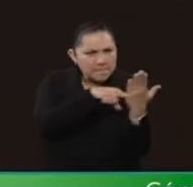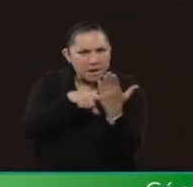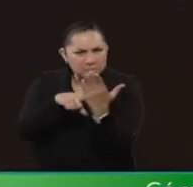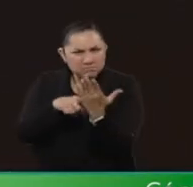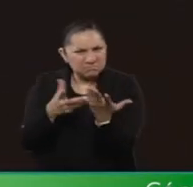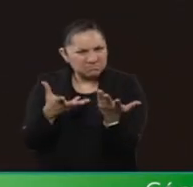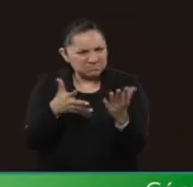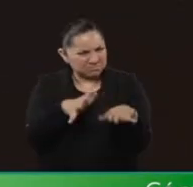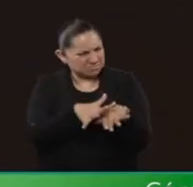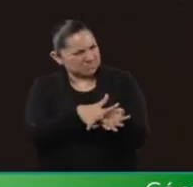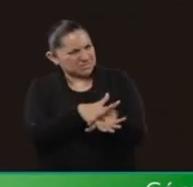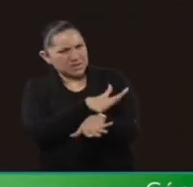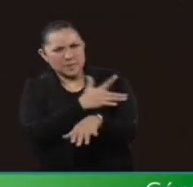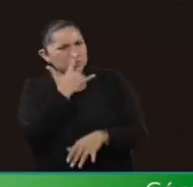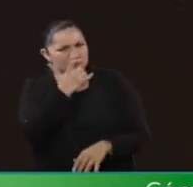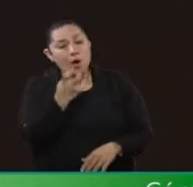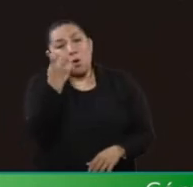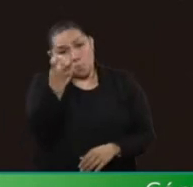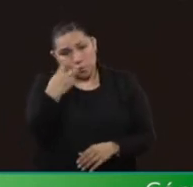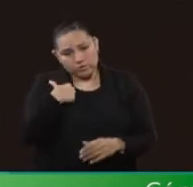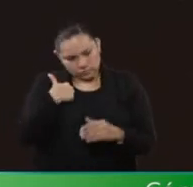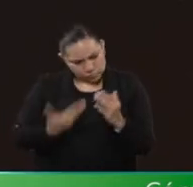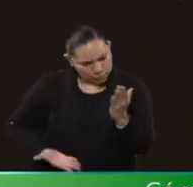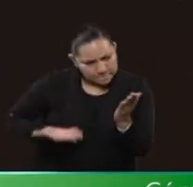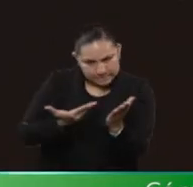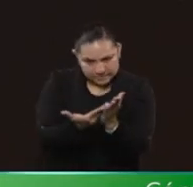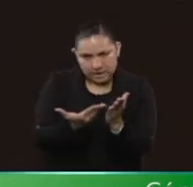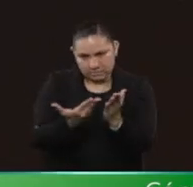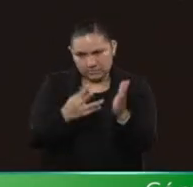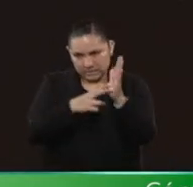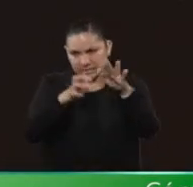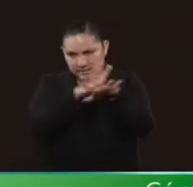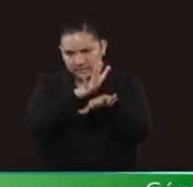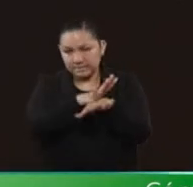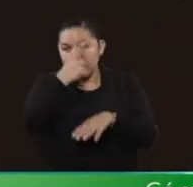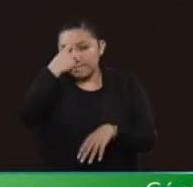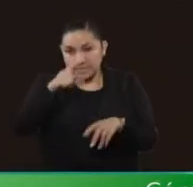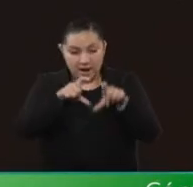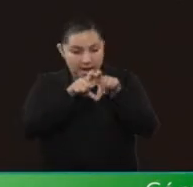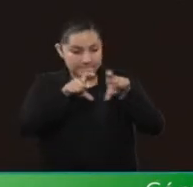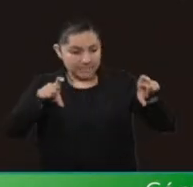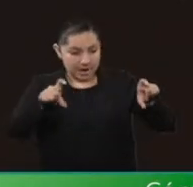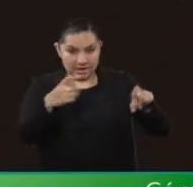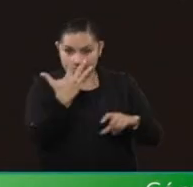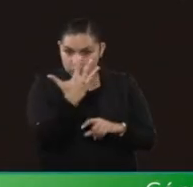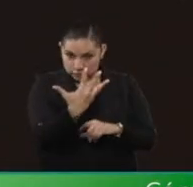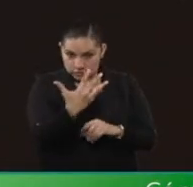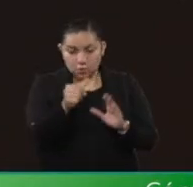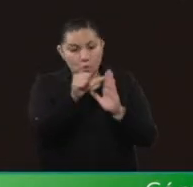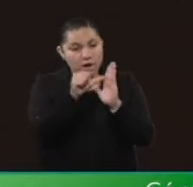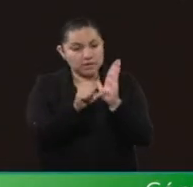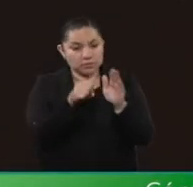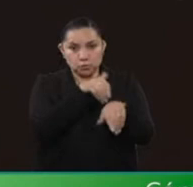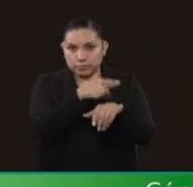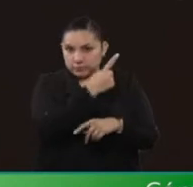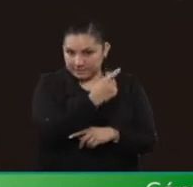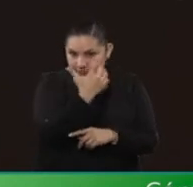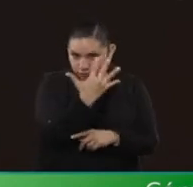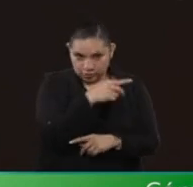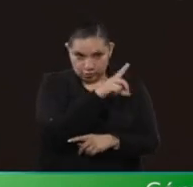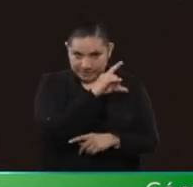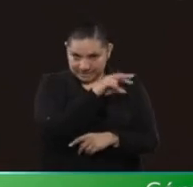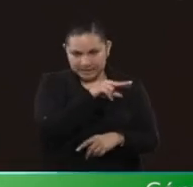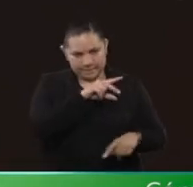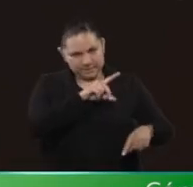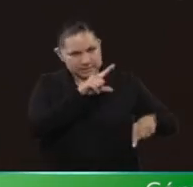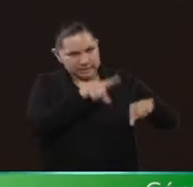pongo a disposición la siguiente reserva que busca eliminar el quinto párrafo del artículo 105 del dictamen. En Movimiento